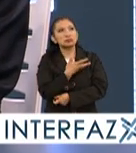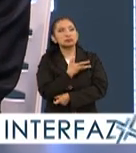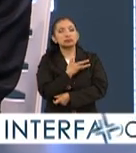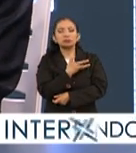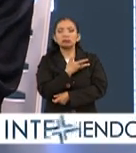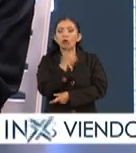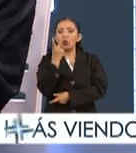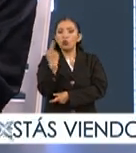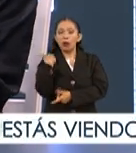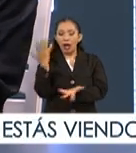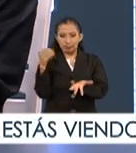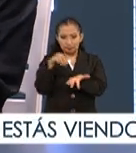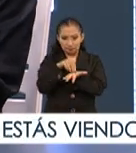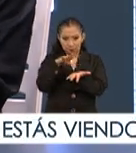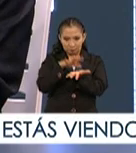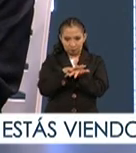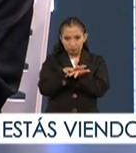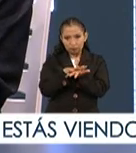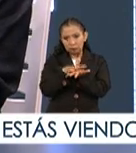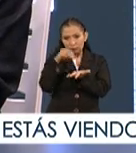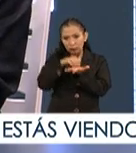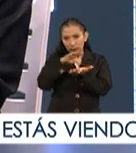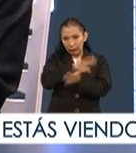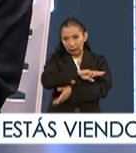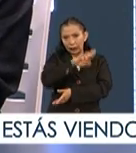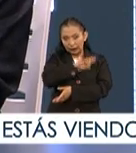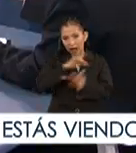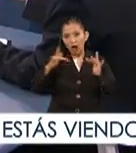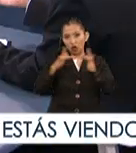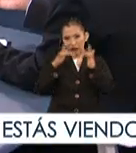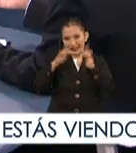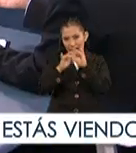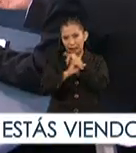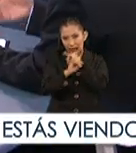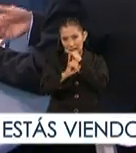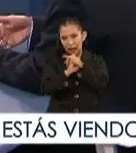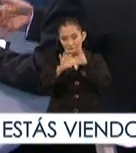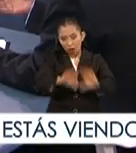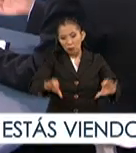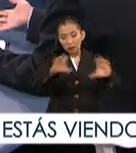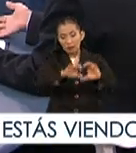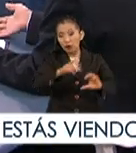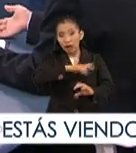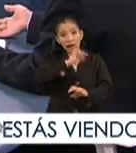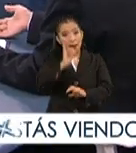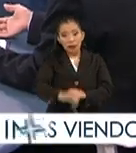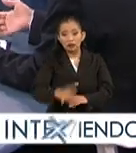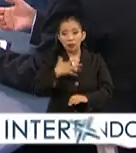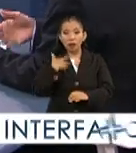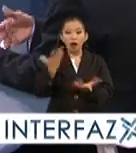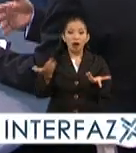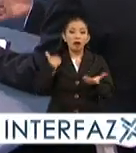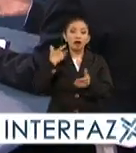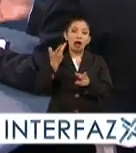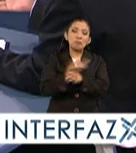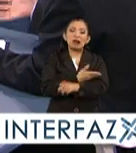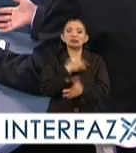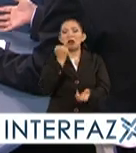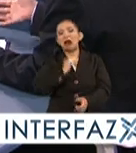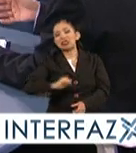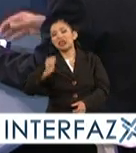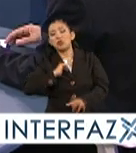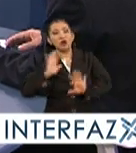una contratación que es una renta de la conectividad del equipo para que nunca quedemos obsoletos y se pueda